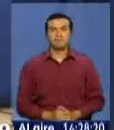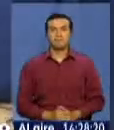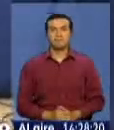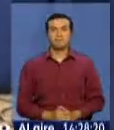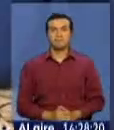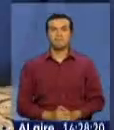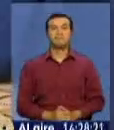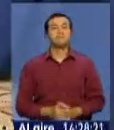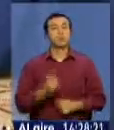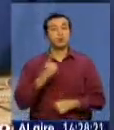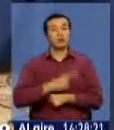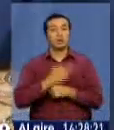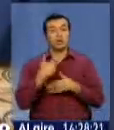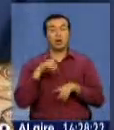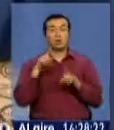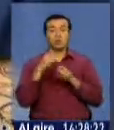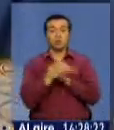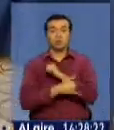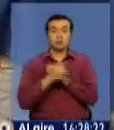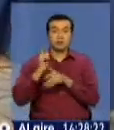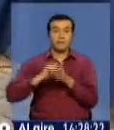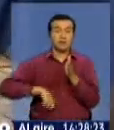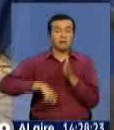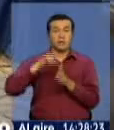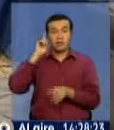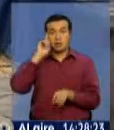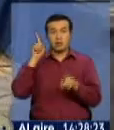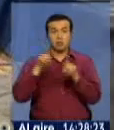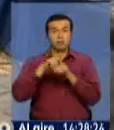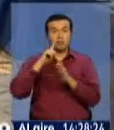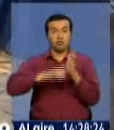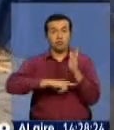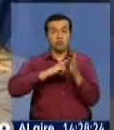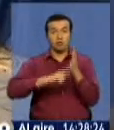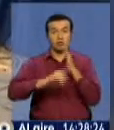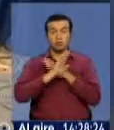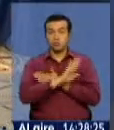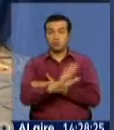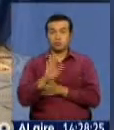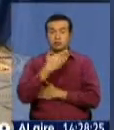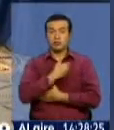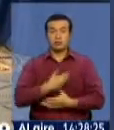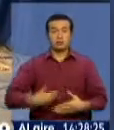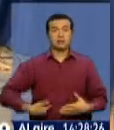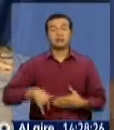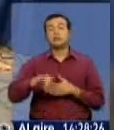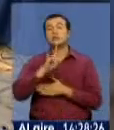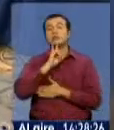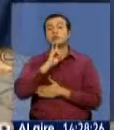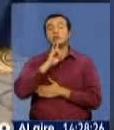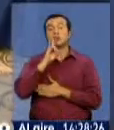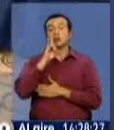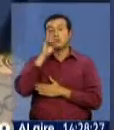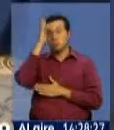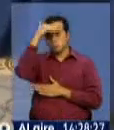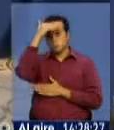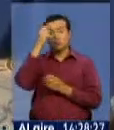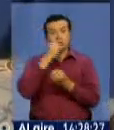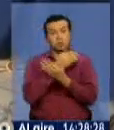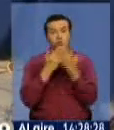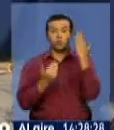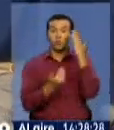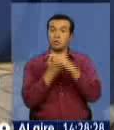Y un día después de que varios países firmaran el Tratado de Prohibición de Armas Nucleares, el presidente de Estados Unidos, Donald Trump, anunció